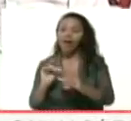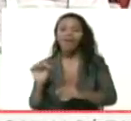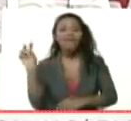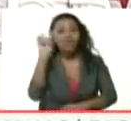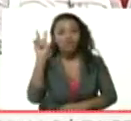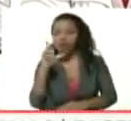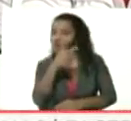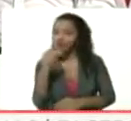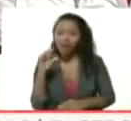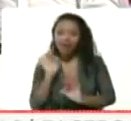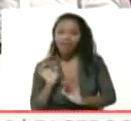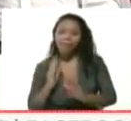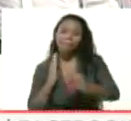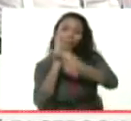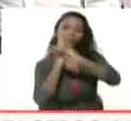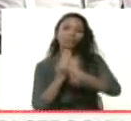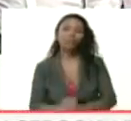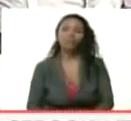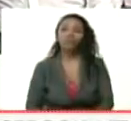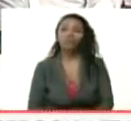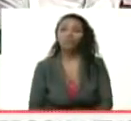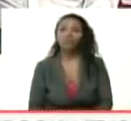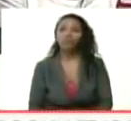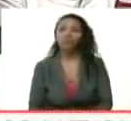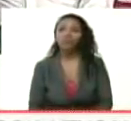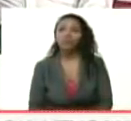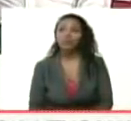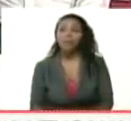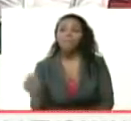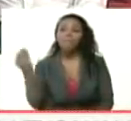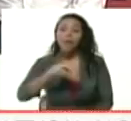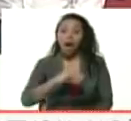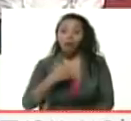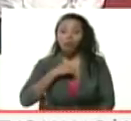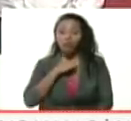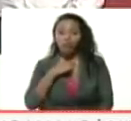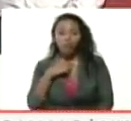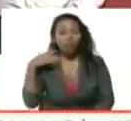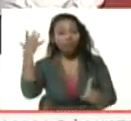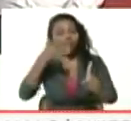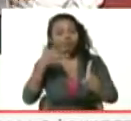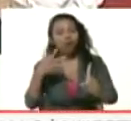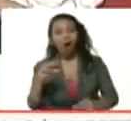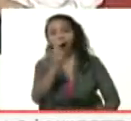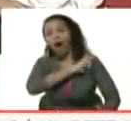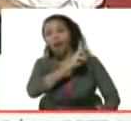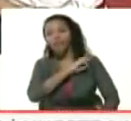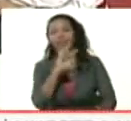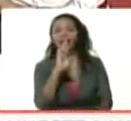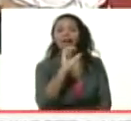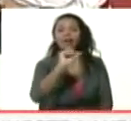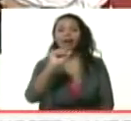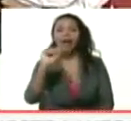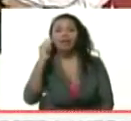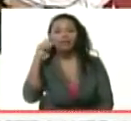pare. Además, damos esta instrucción a los jefes de RAS,